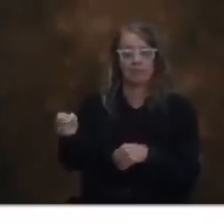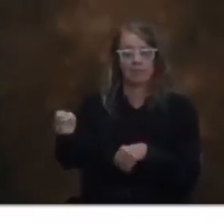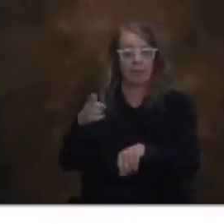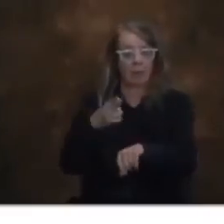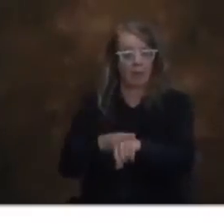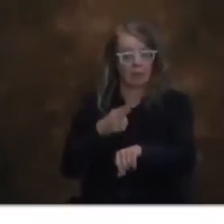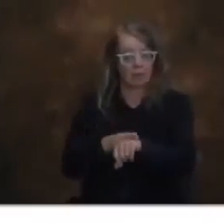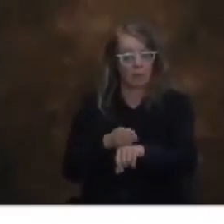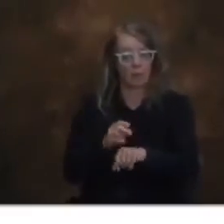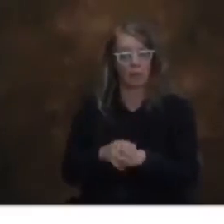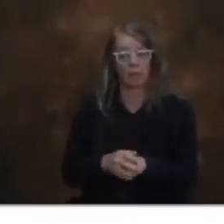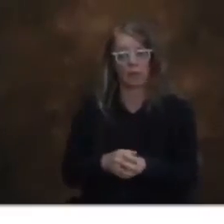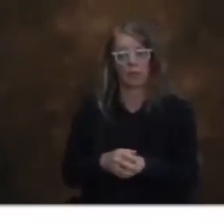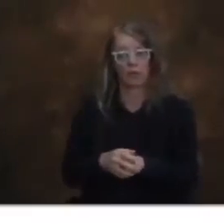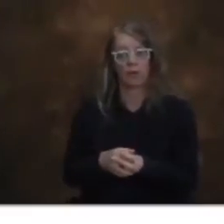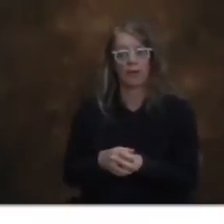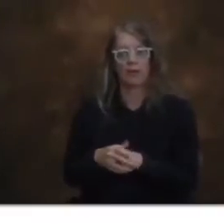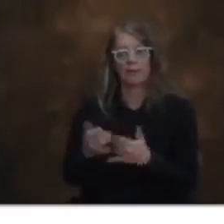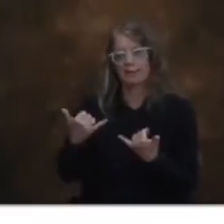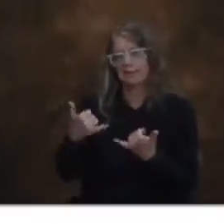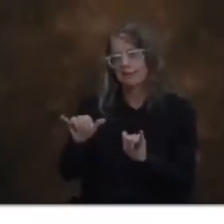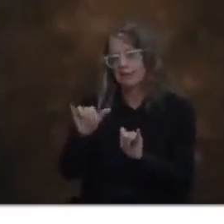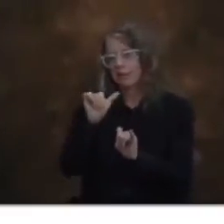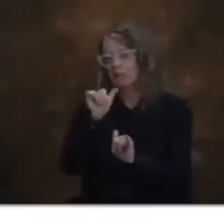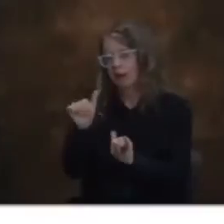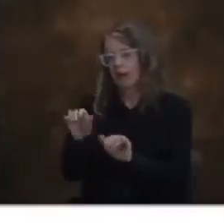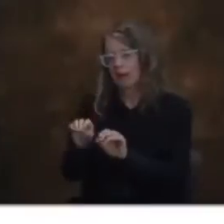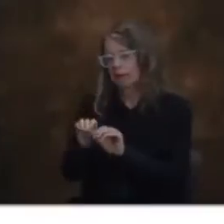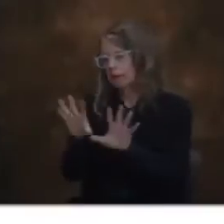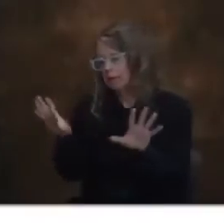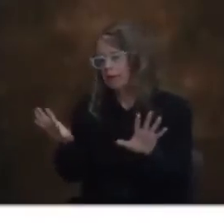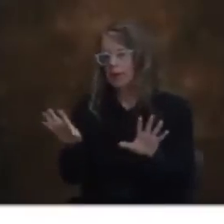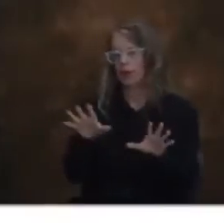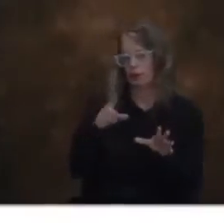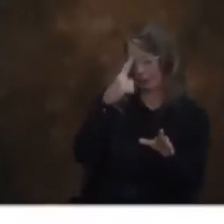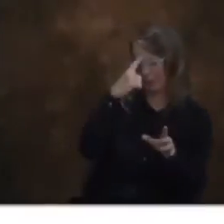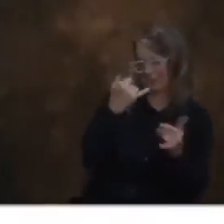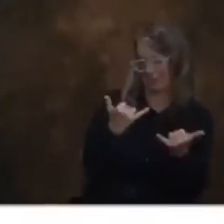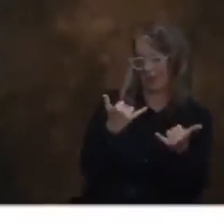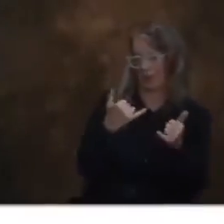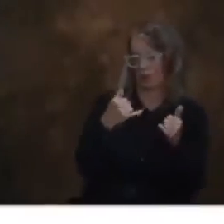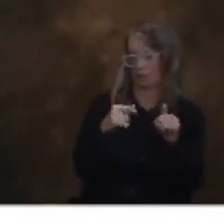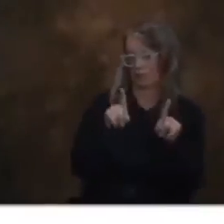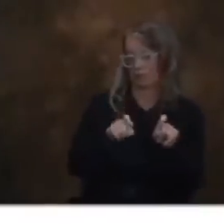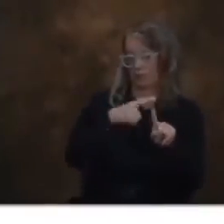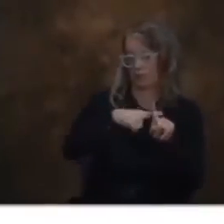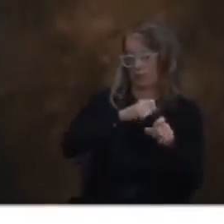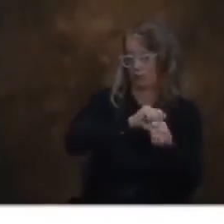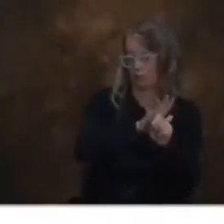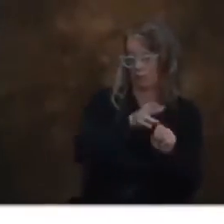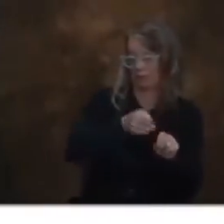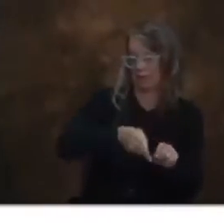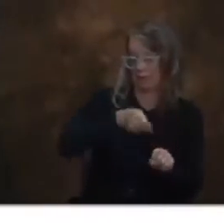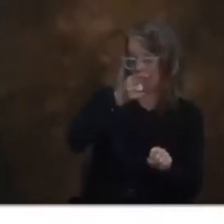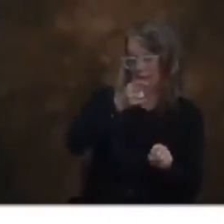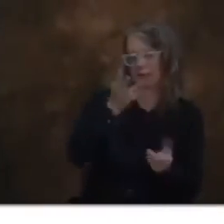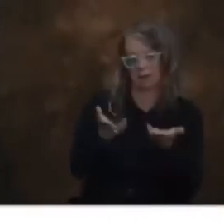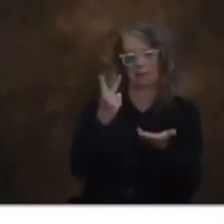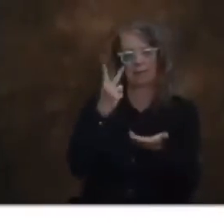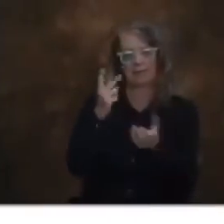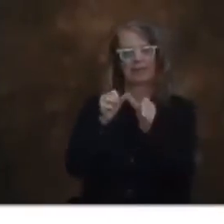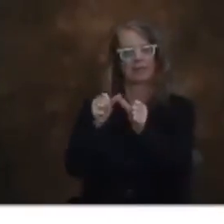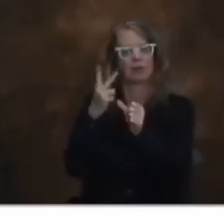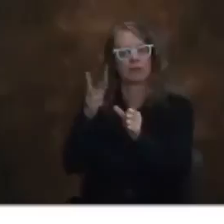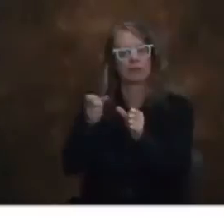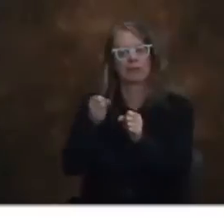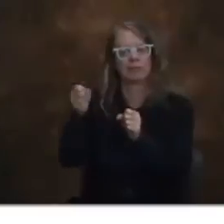son indicador rezagado y con niveles de casos aún muy altos esperamos ver un alto número de hospitalizaciones hasta bien